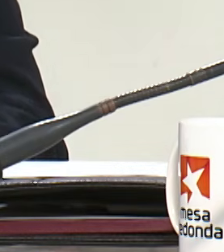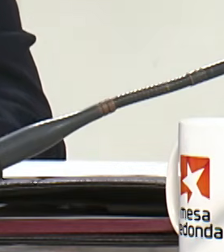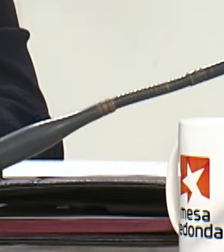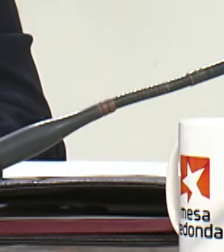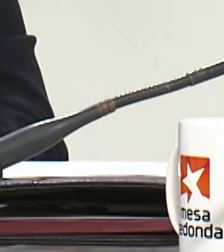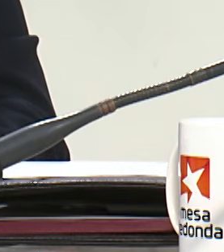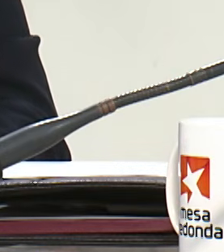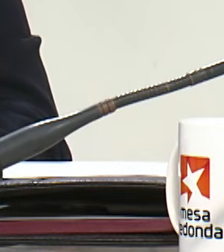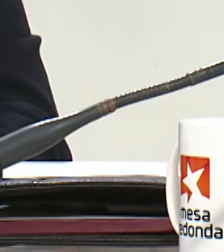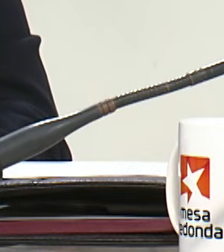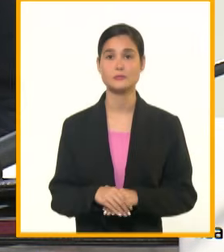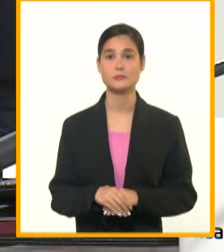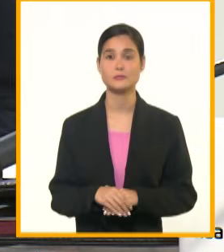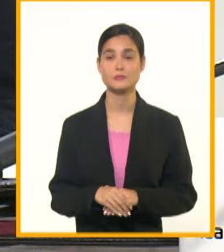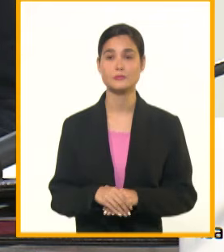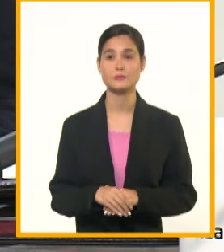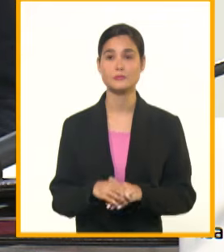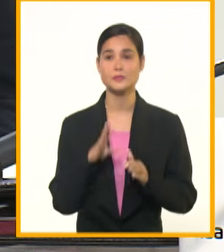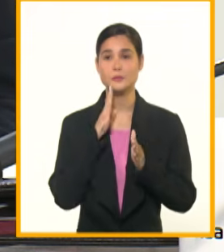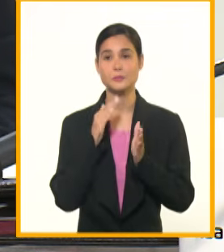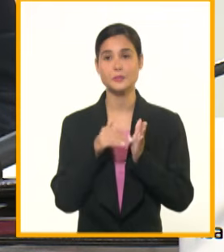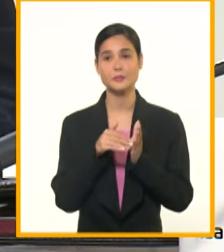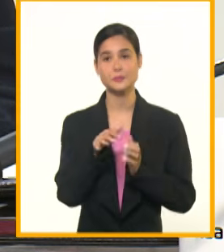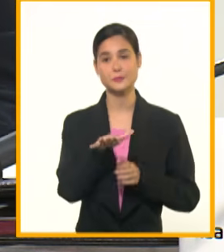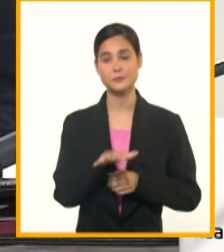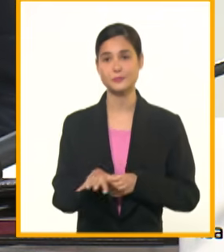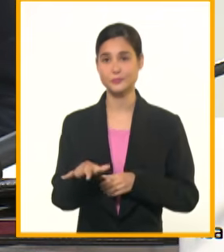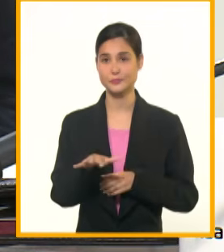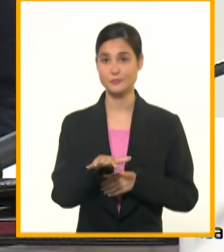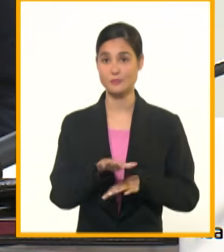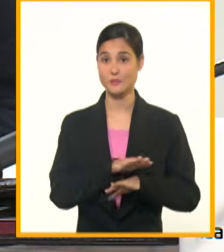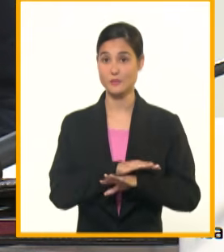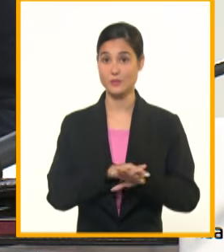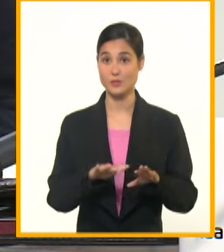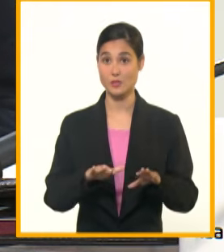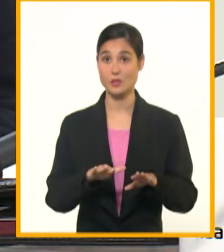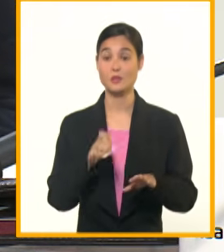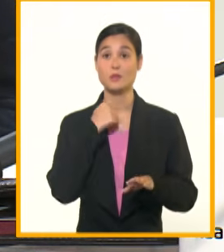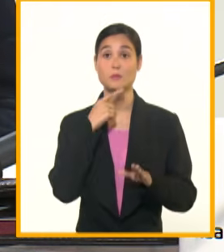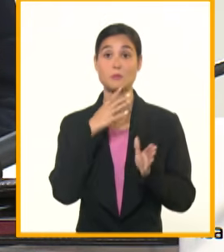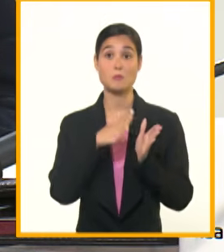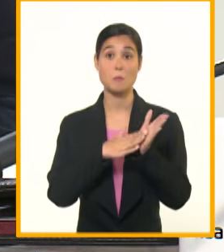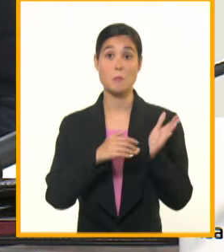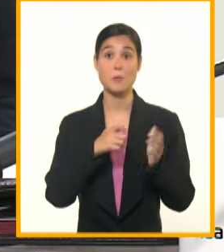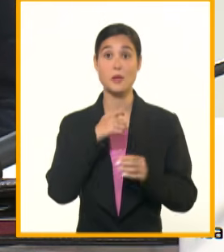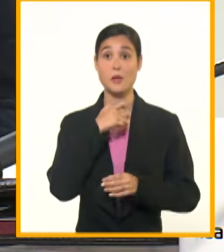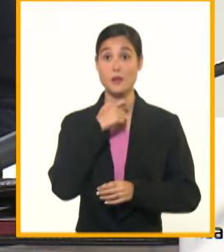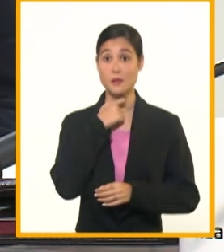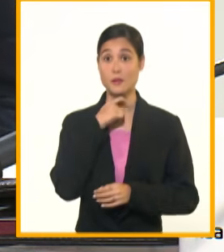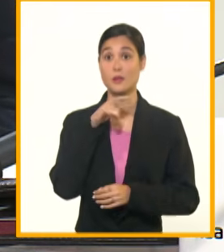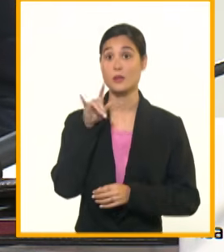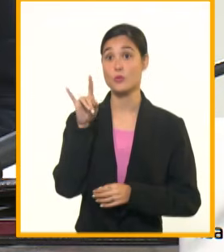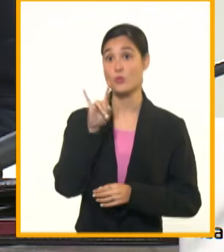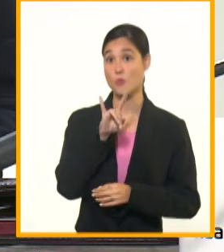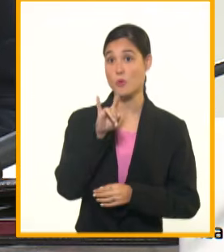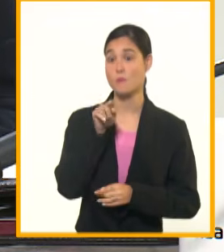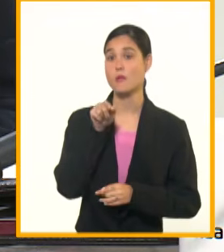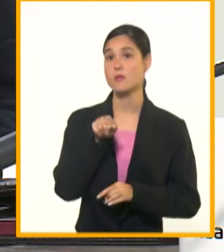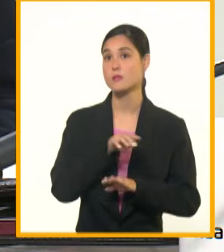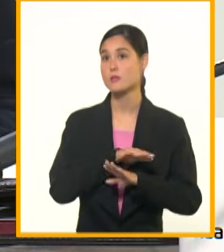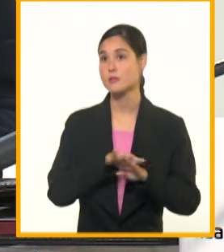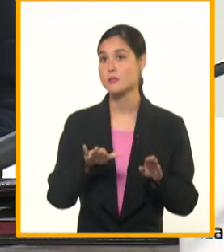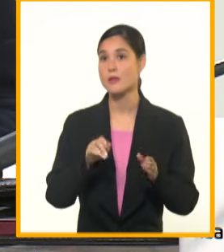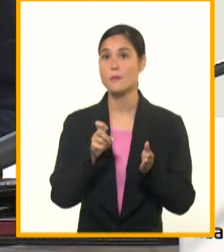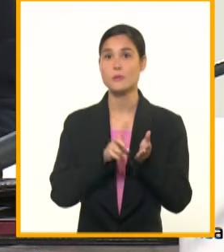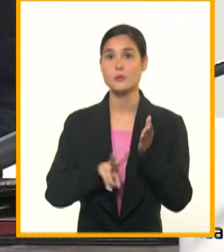Muy buenas tardes, estimados televidentes y radioyentes. El pasado 9 de enero, Artemisa y Mayabeque celebraron los 15